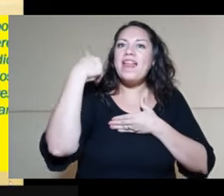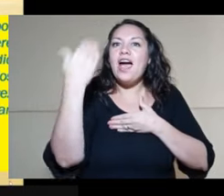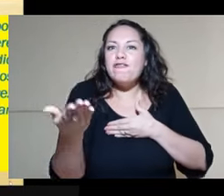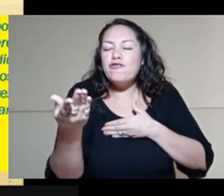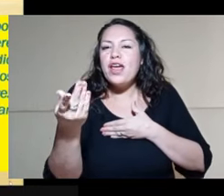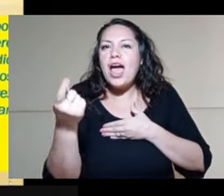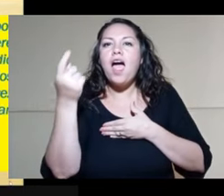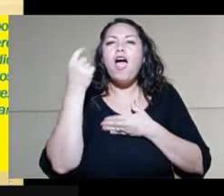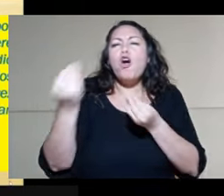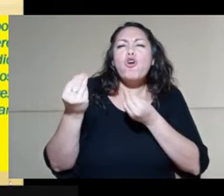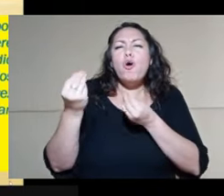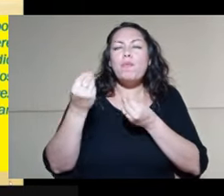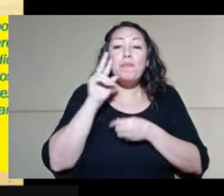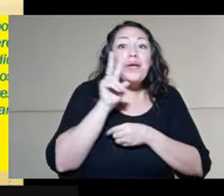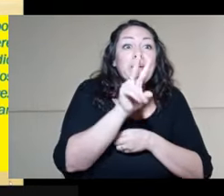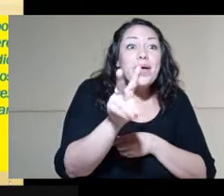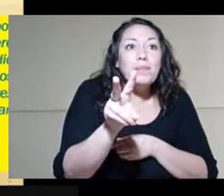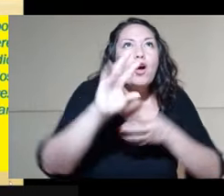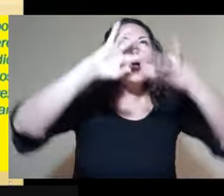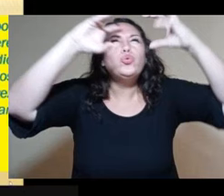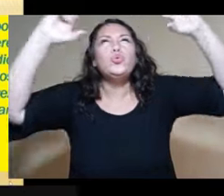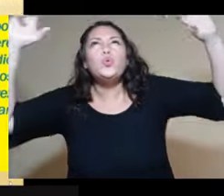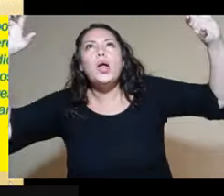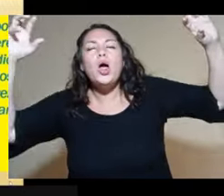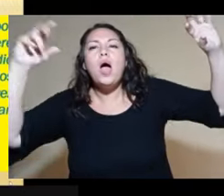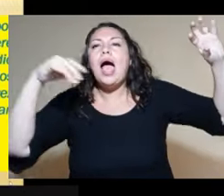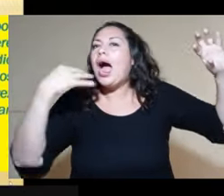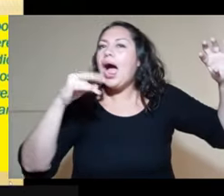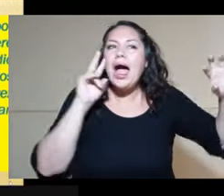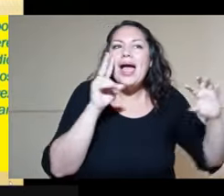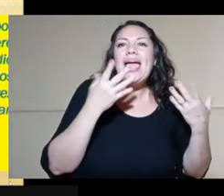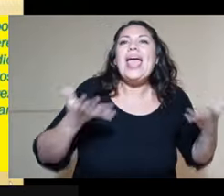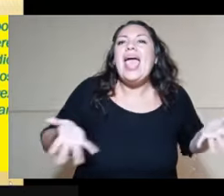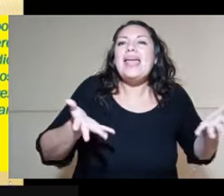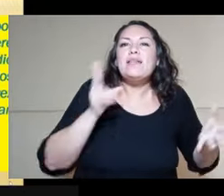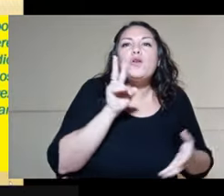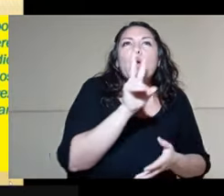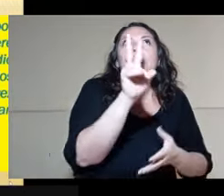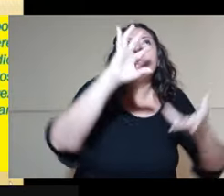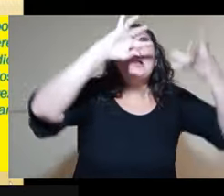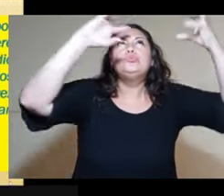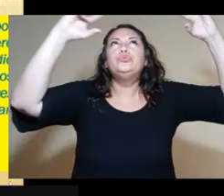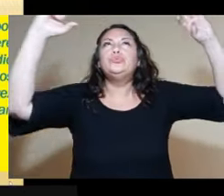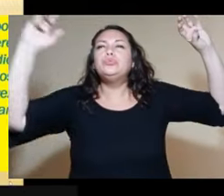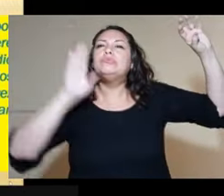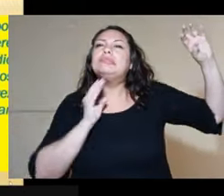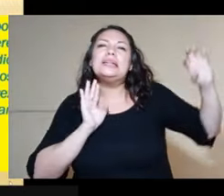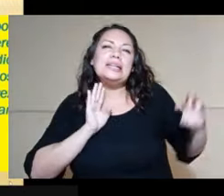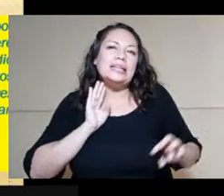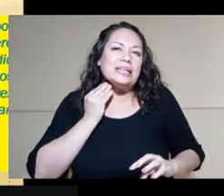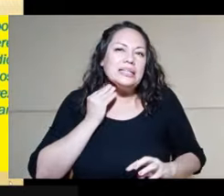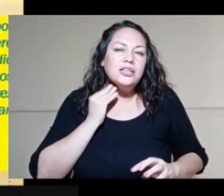medio que nos rodea. ¿Cómo adquirimos conocimiento? Y porque vemos, si vemos que se está nublando, es porque hay un estímulo visual que le estamos mirando de que